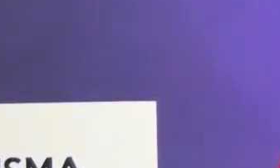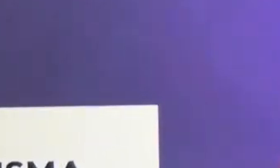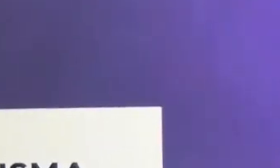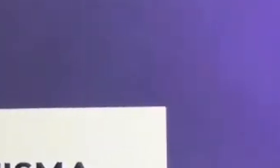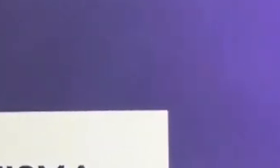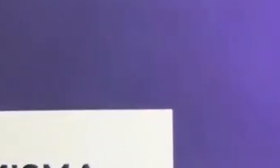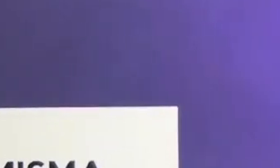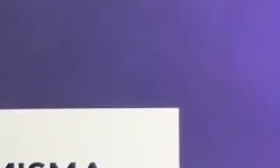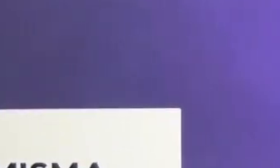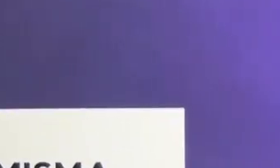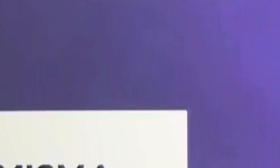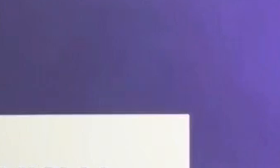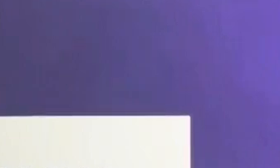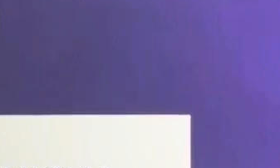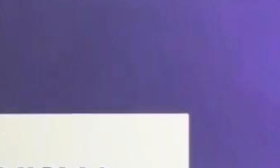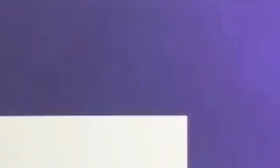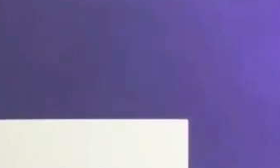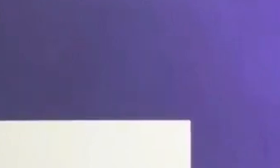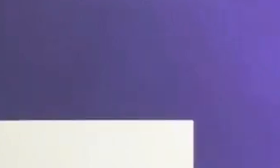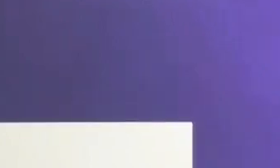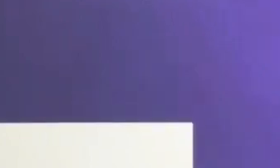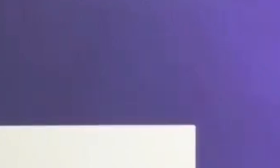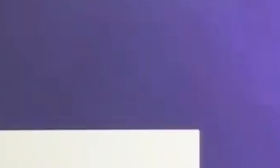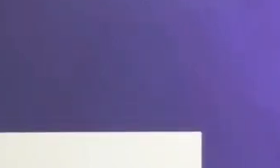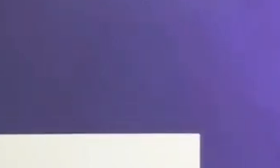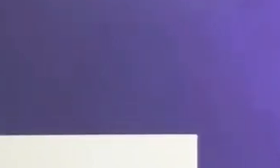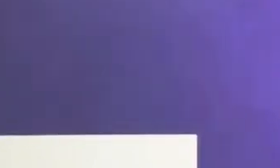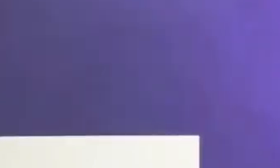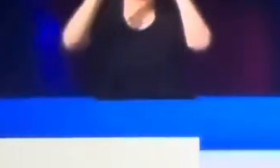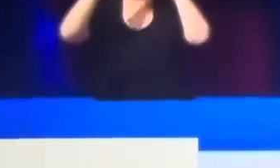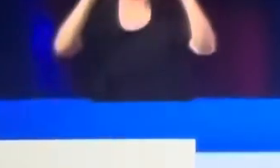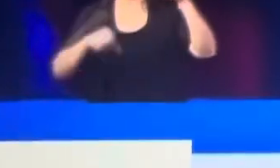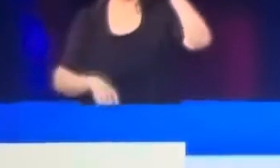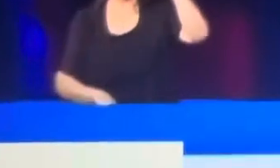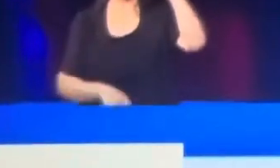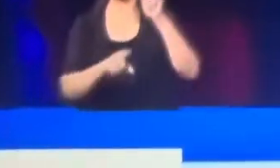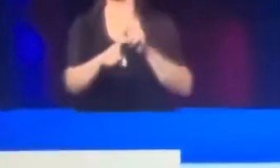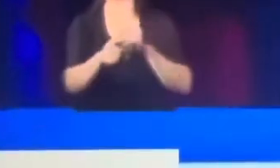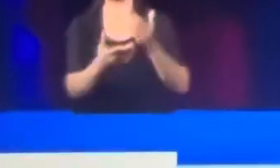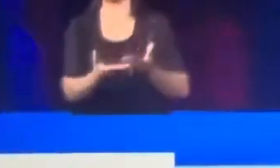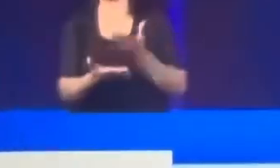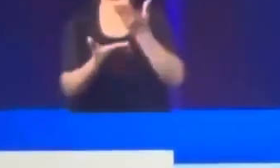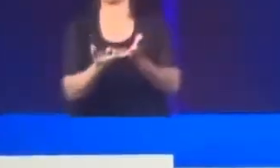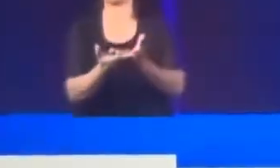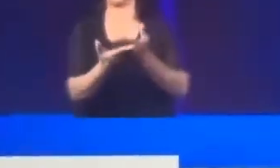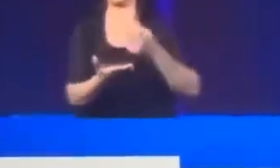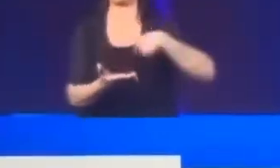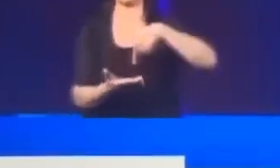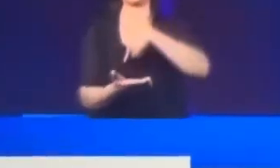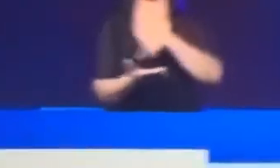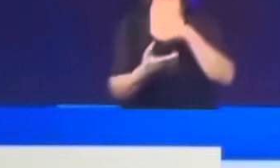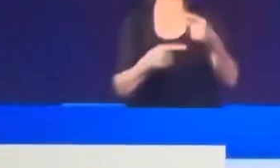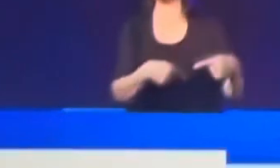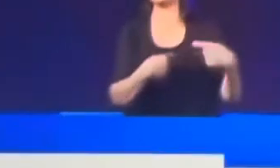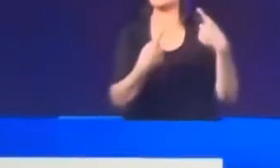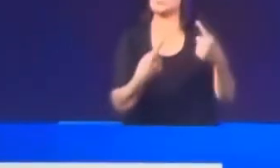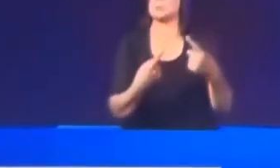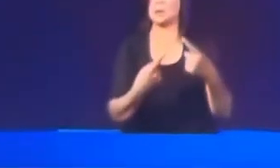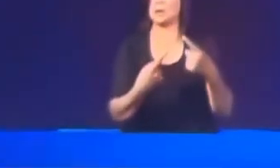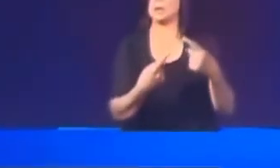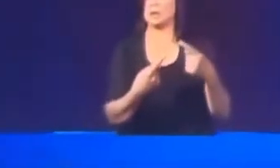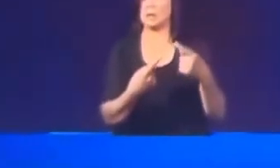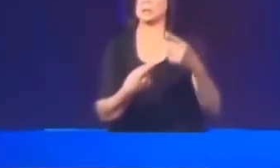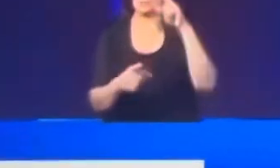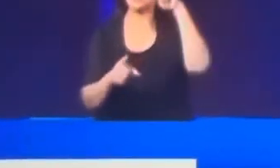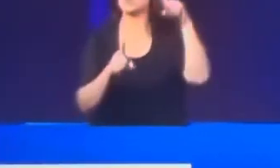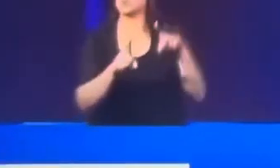al Procurador del Consejo Nacional de la Magistratura. Esa ha sido una propuesta nuestra desde la oposición.